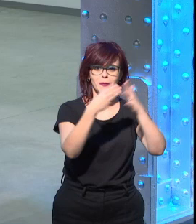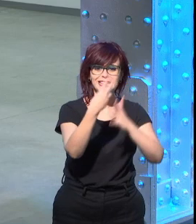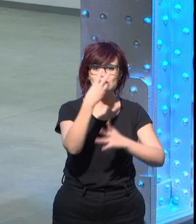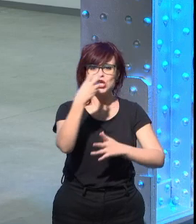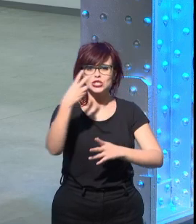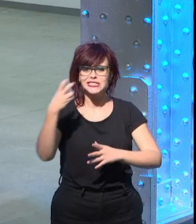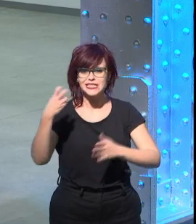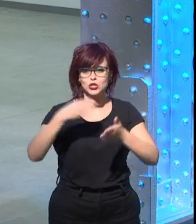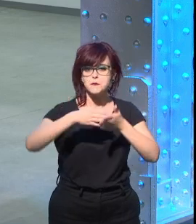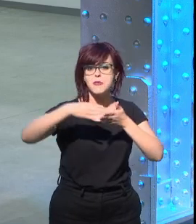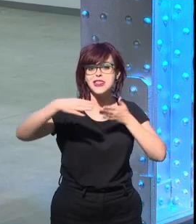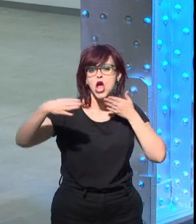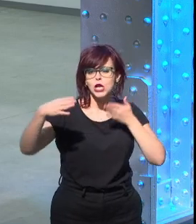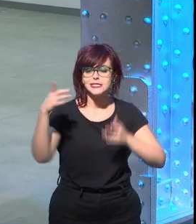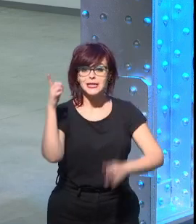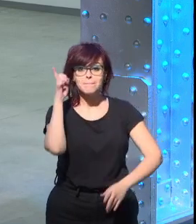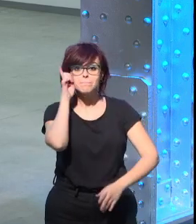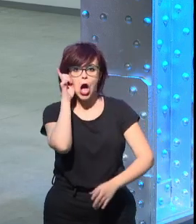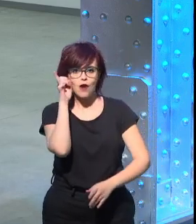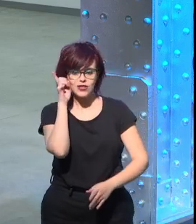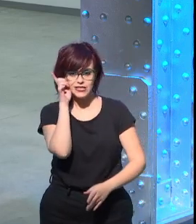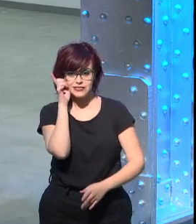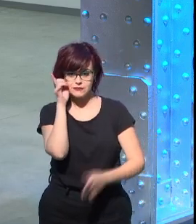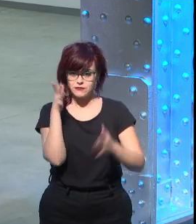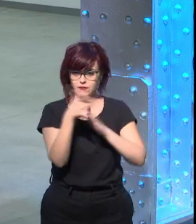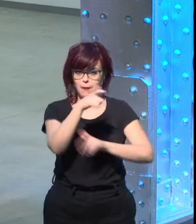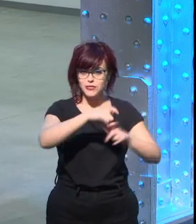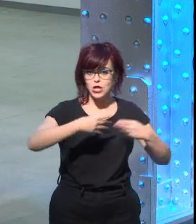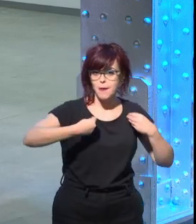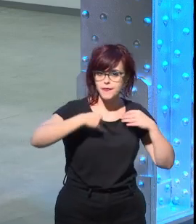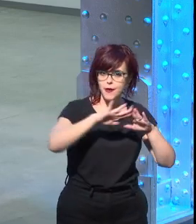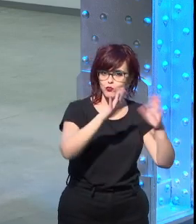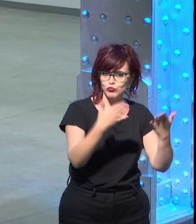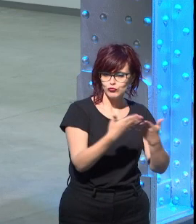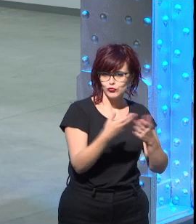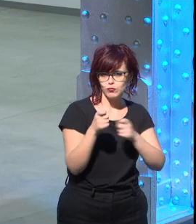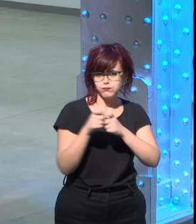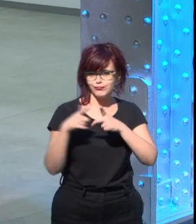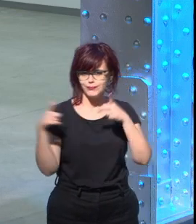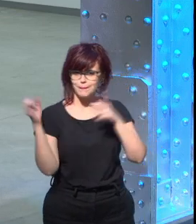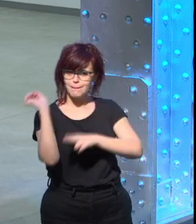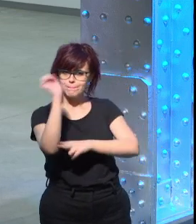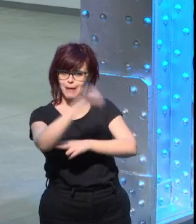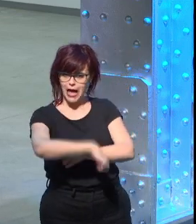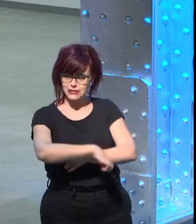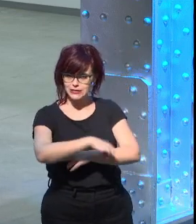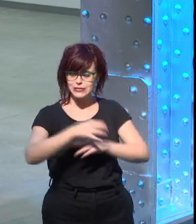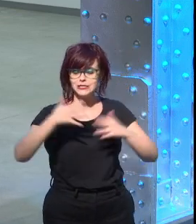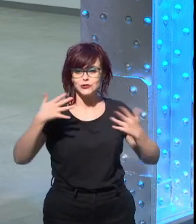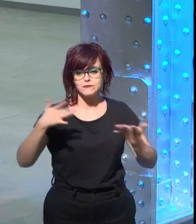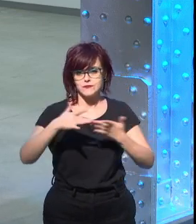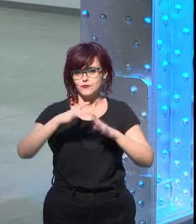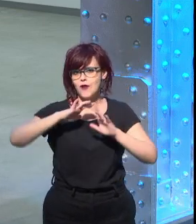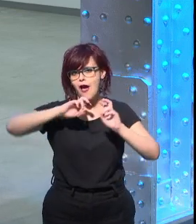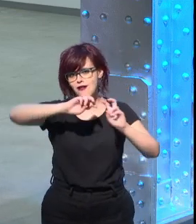8.200 millones de móviles, mucho más que población mundial, yo creo que es un buen indicador del tipo de